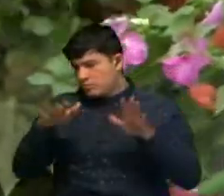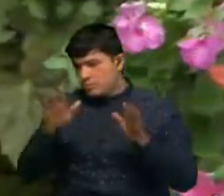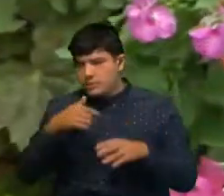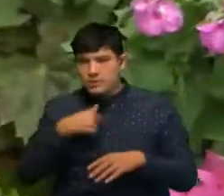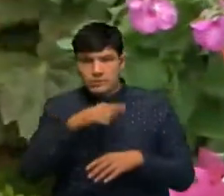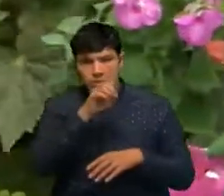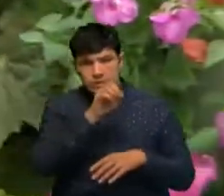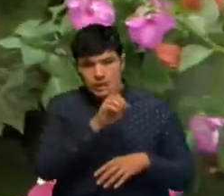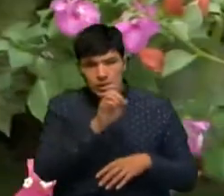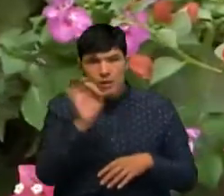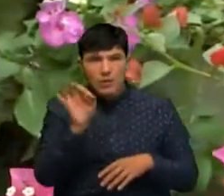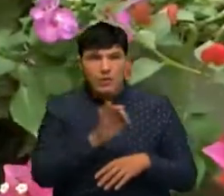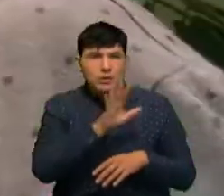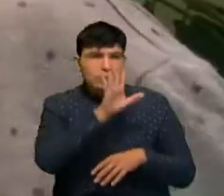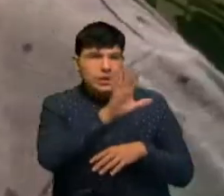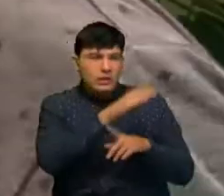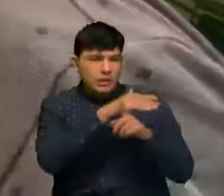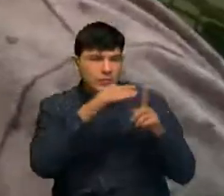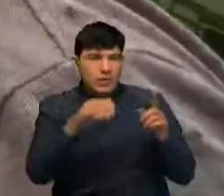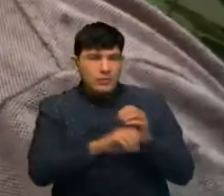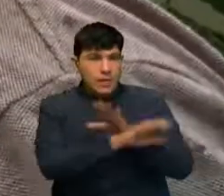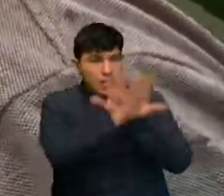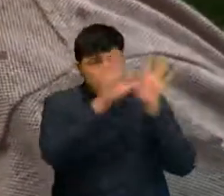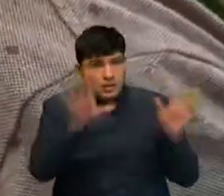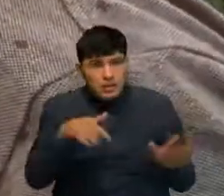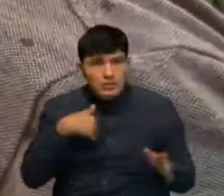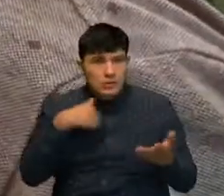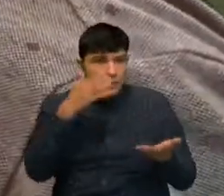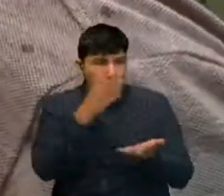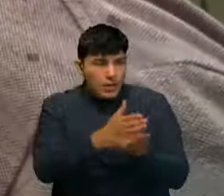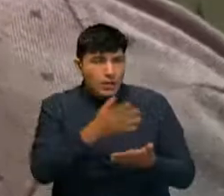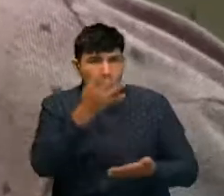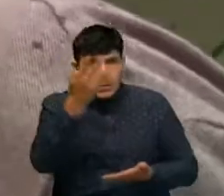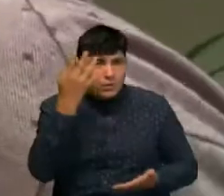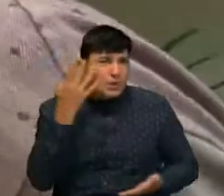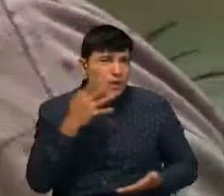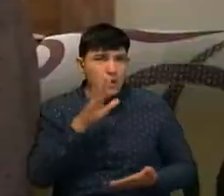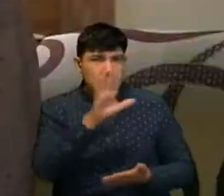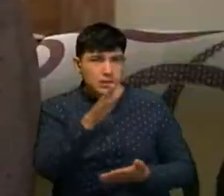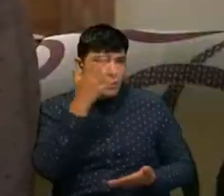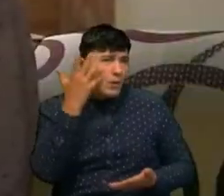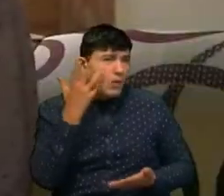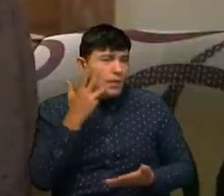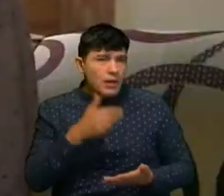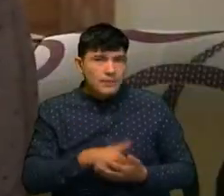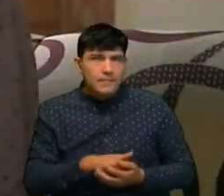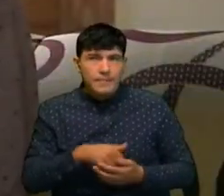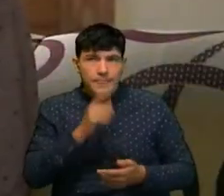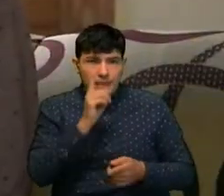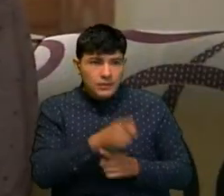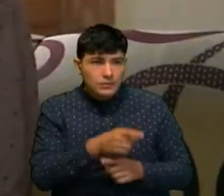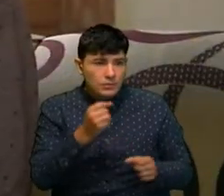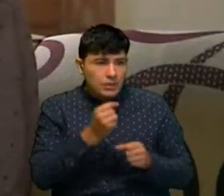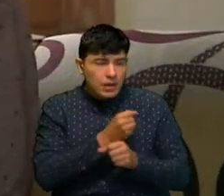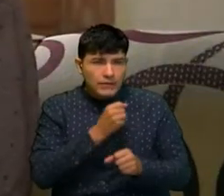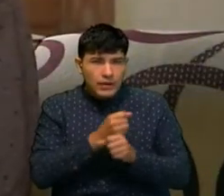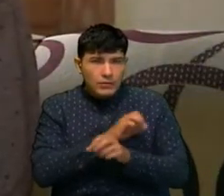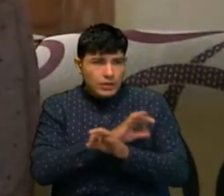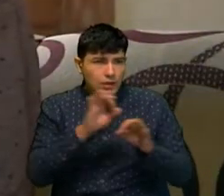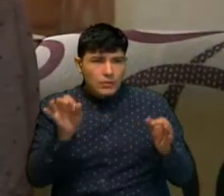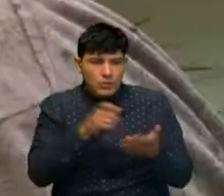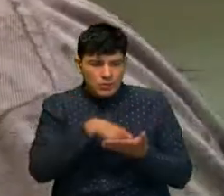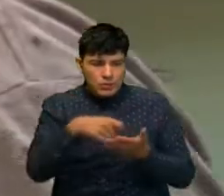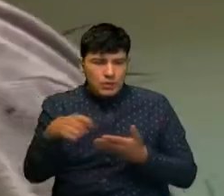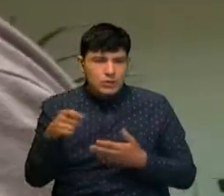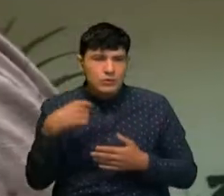6, 5:30. Yo por la semana iba 4 días, 4 o 5 días. En este trabajo no existió ningún tipo de